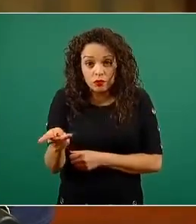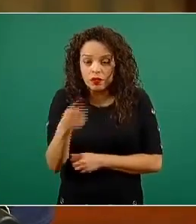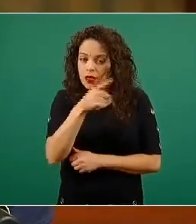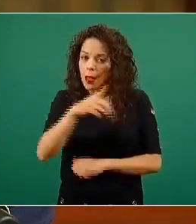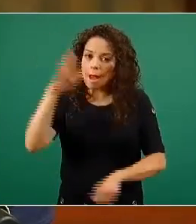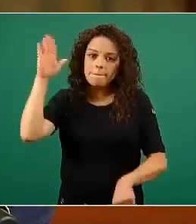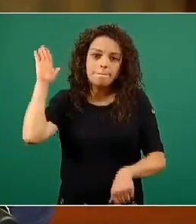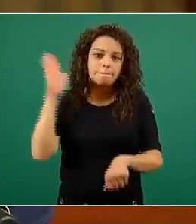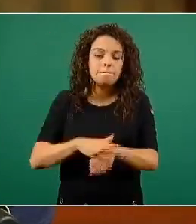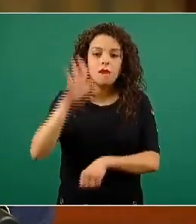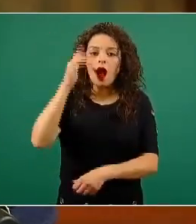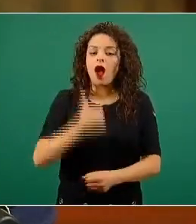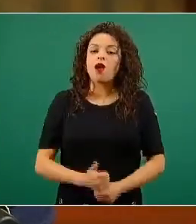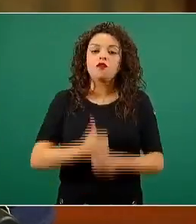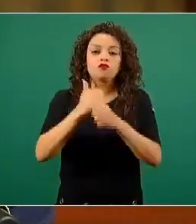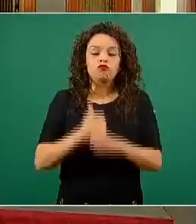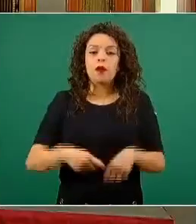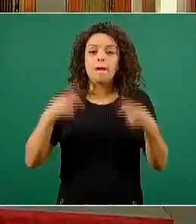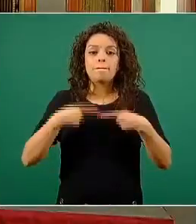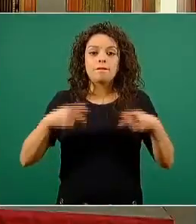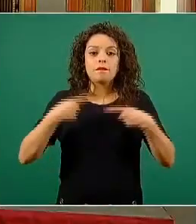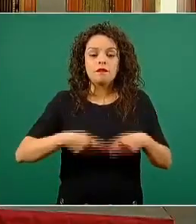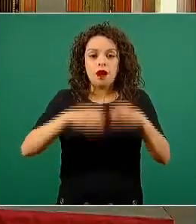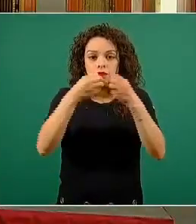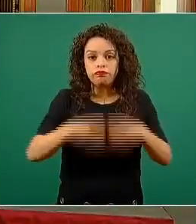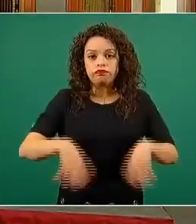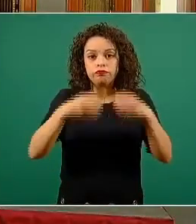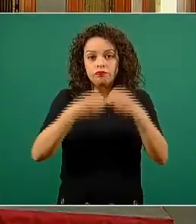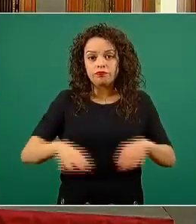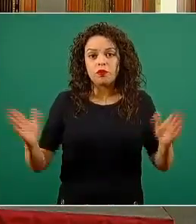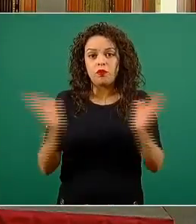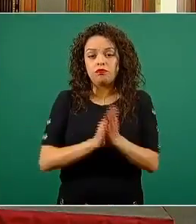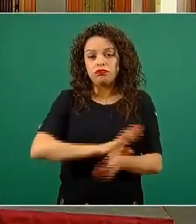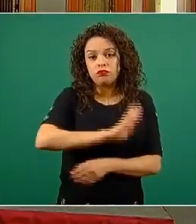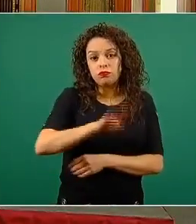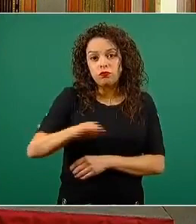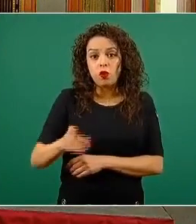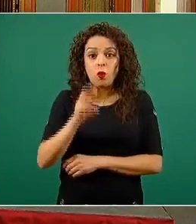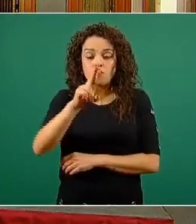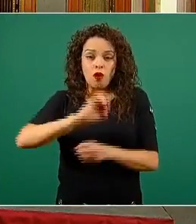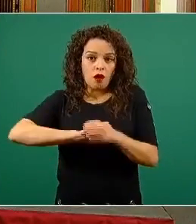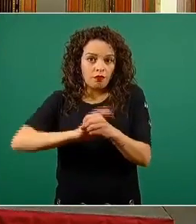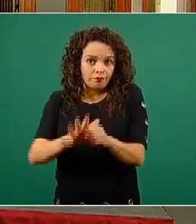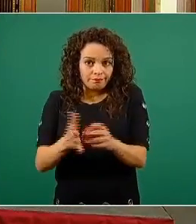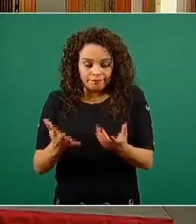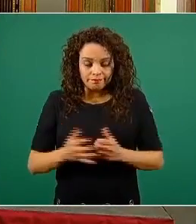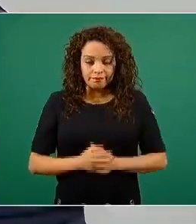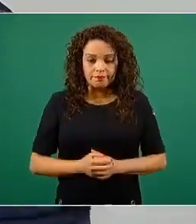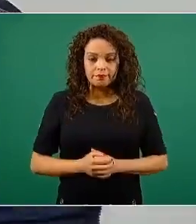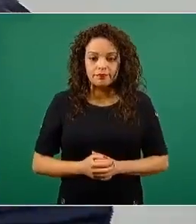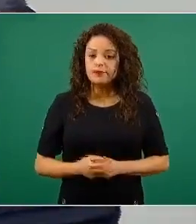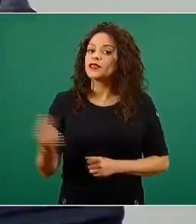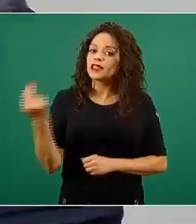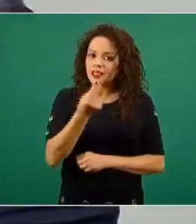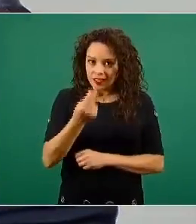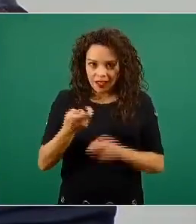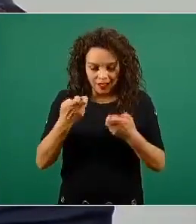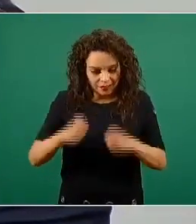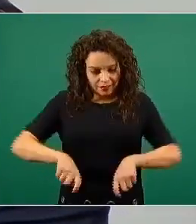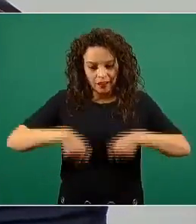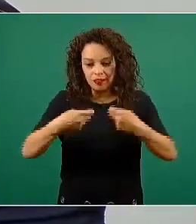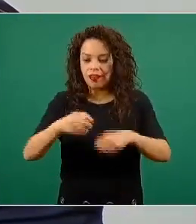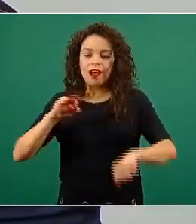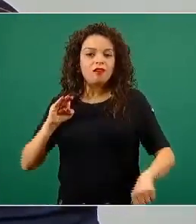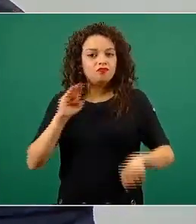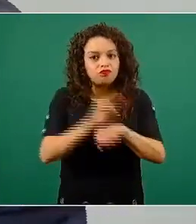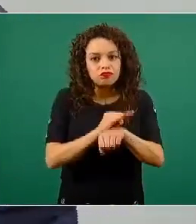más alto precio en vidas humanas y en sufrimientos por la pandemia de COVID-19. Entonces tenemos que proteger a quienes están en situación